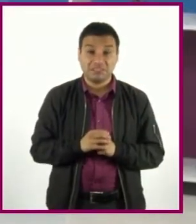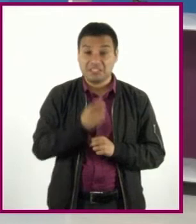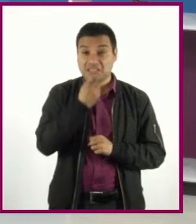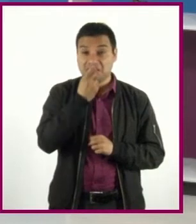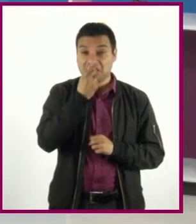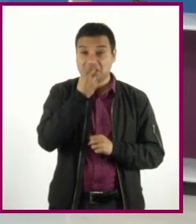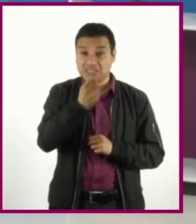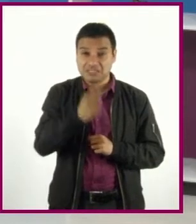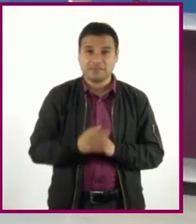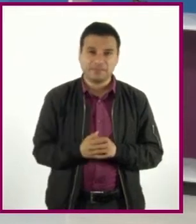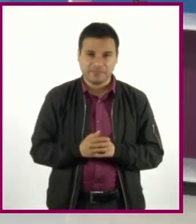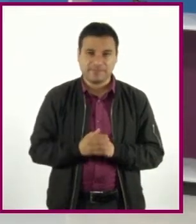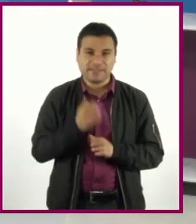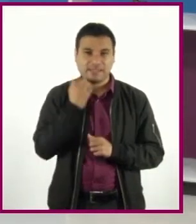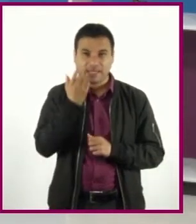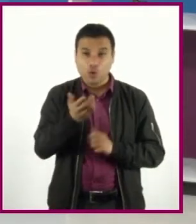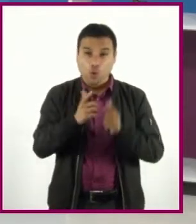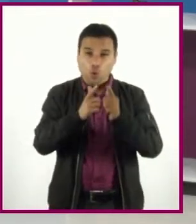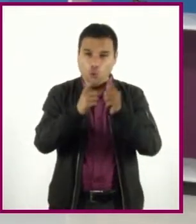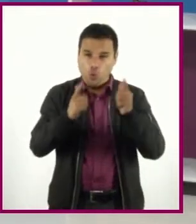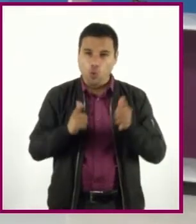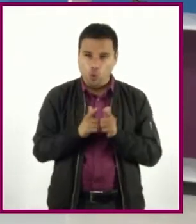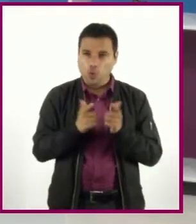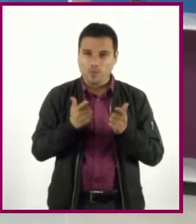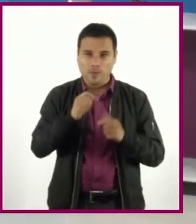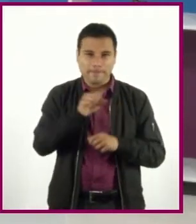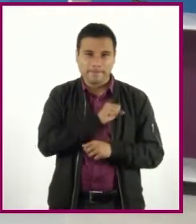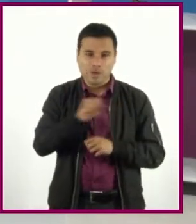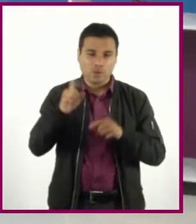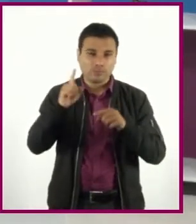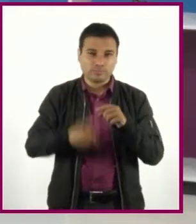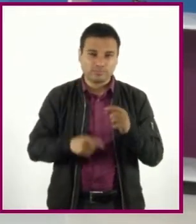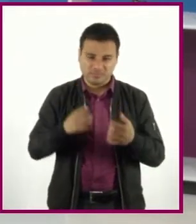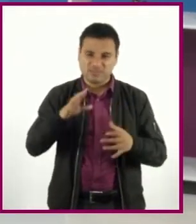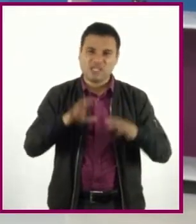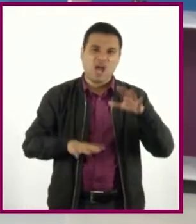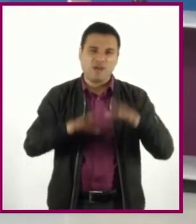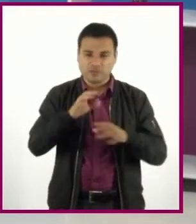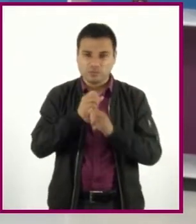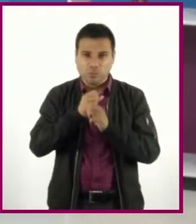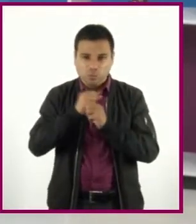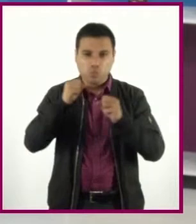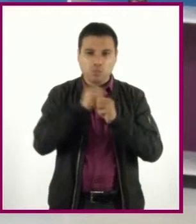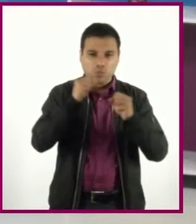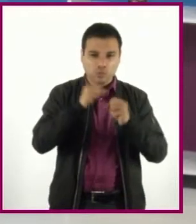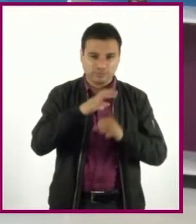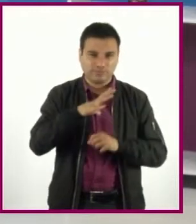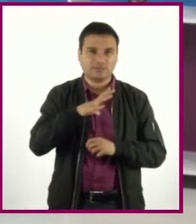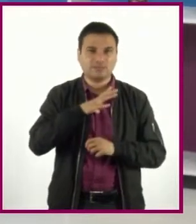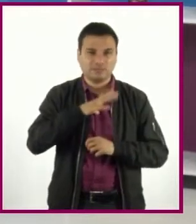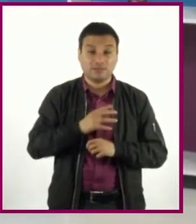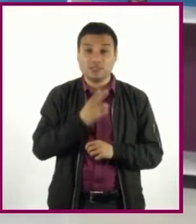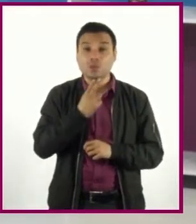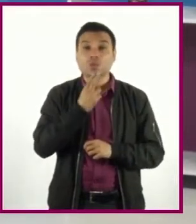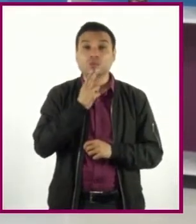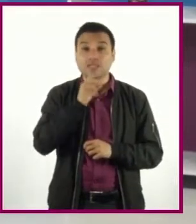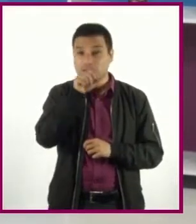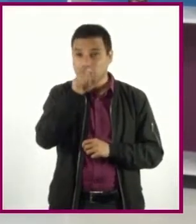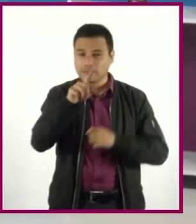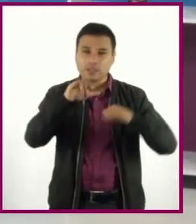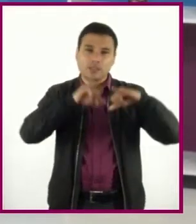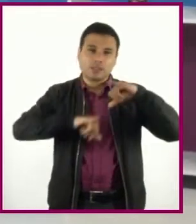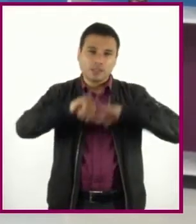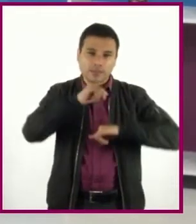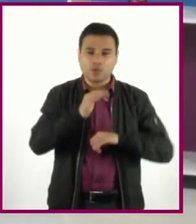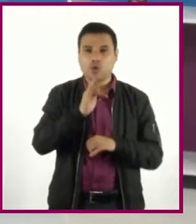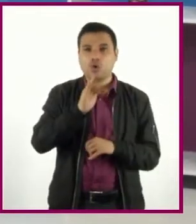de acabar con estos grupos, efectúan de vez en cuando bombardeos. Incluso se han utilizado armas químicas como el